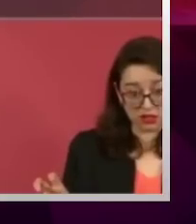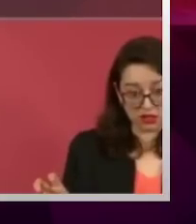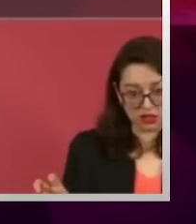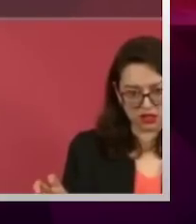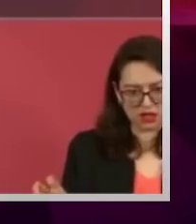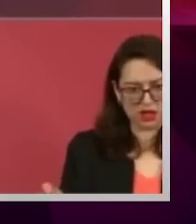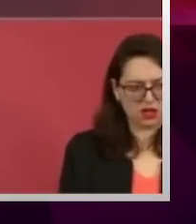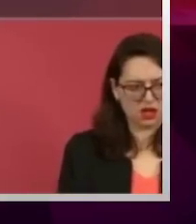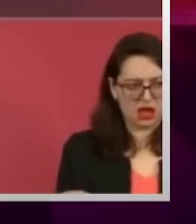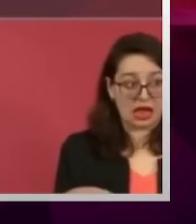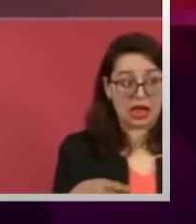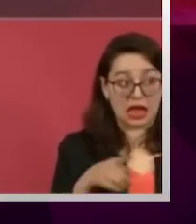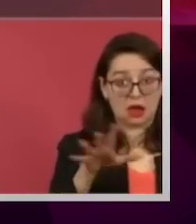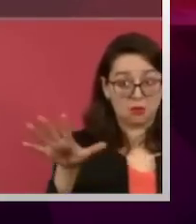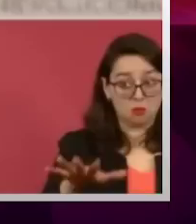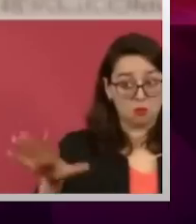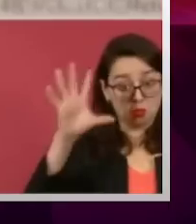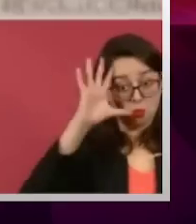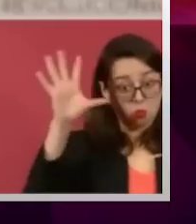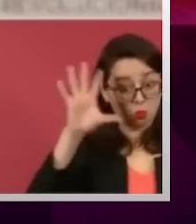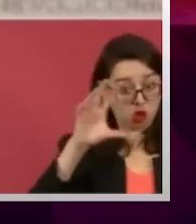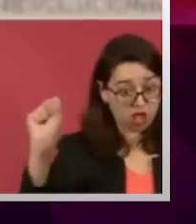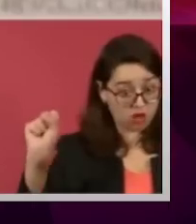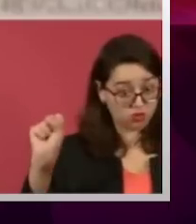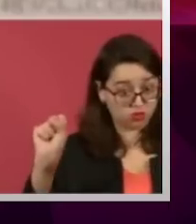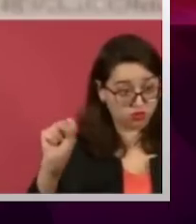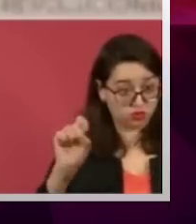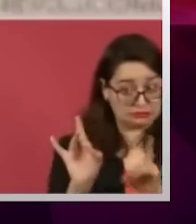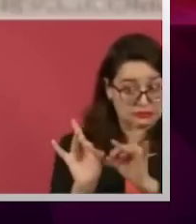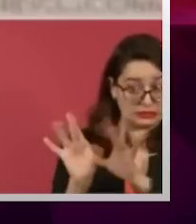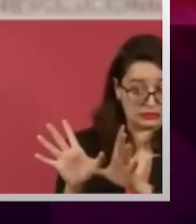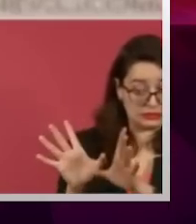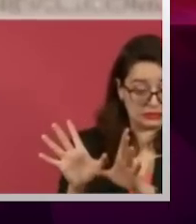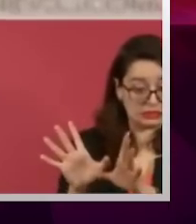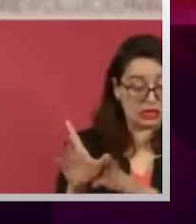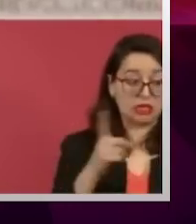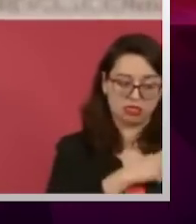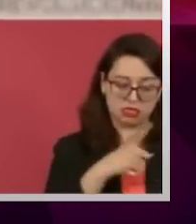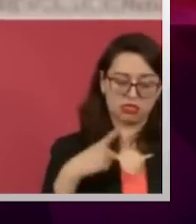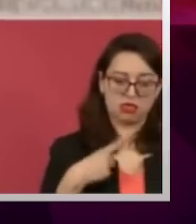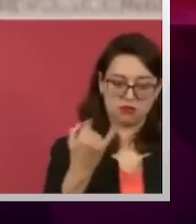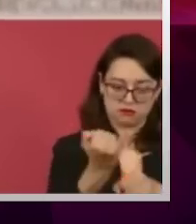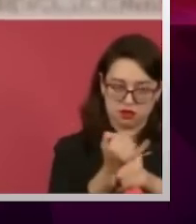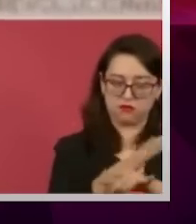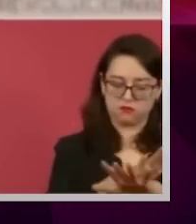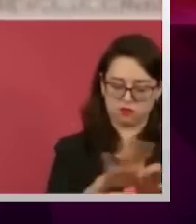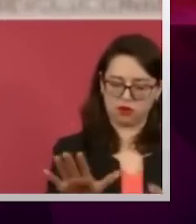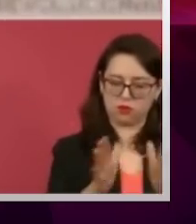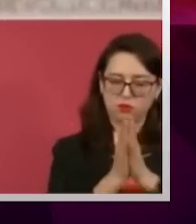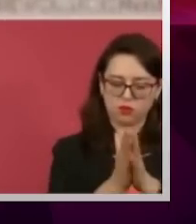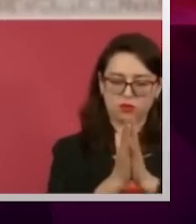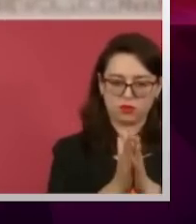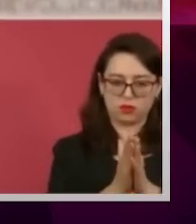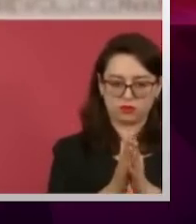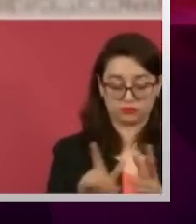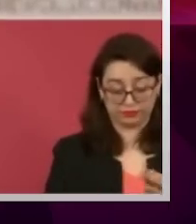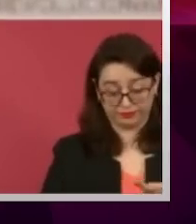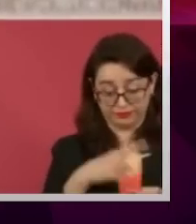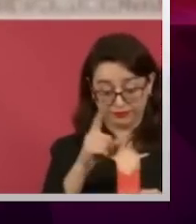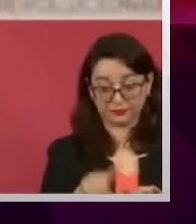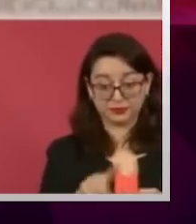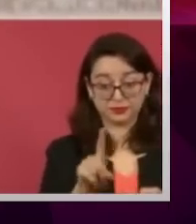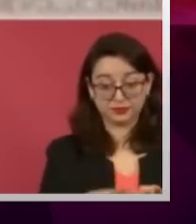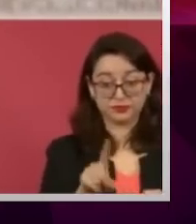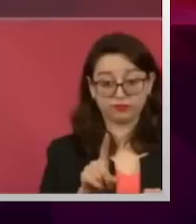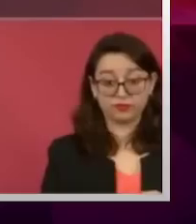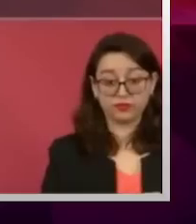Sería bueno que informaran hoy este es muy lamentable lo de la protección